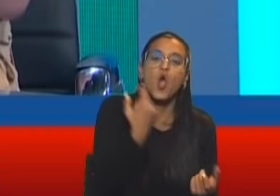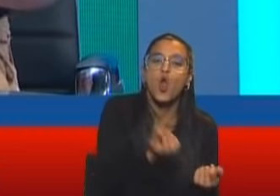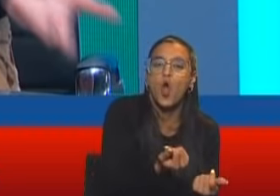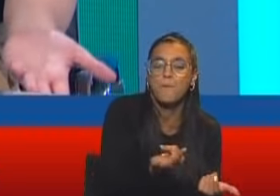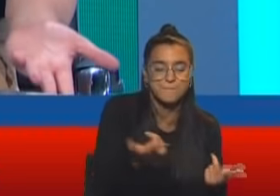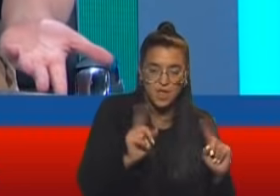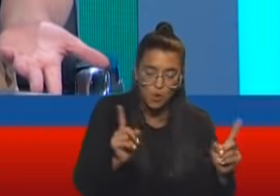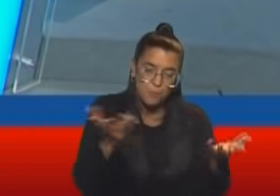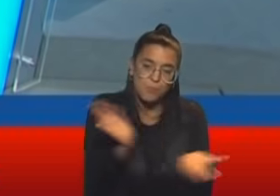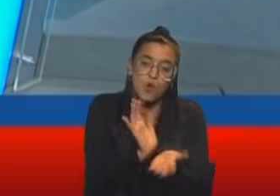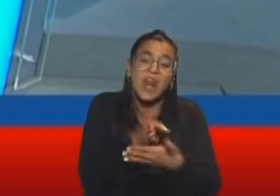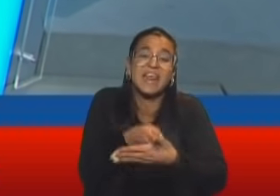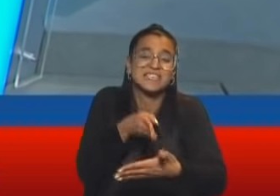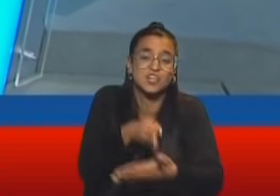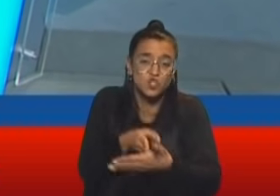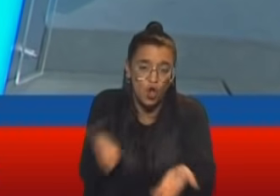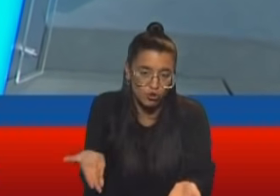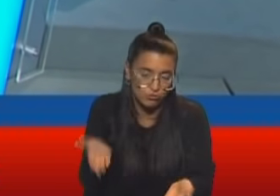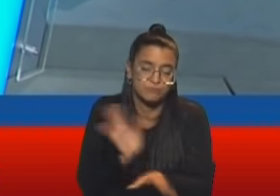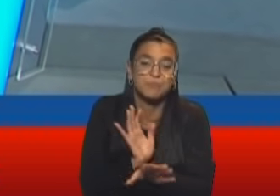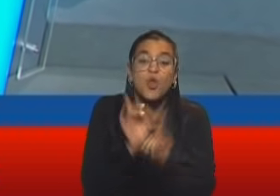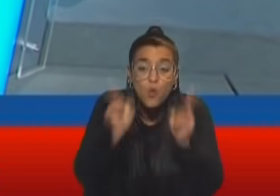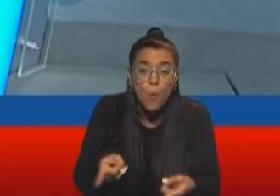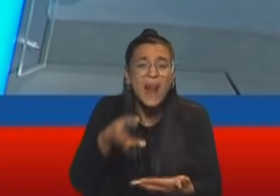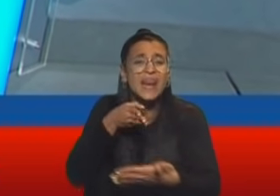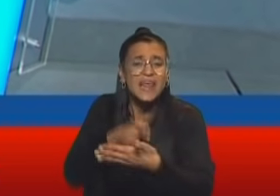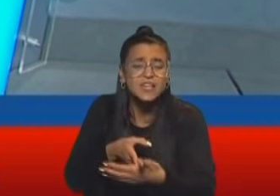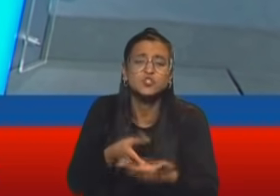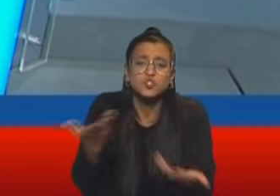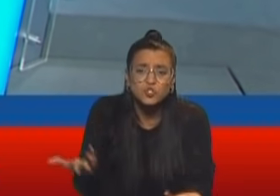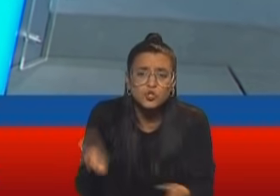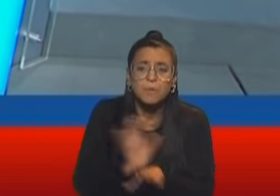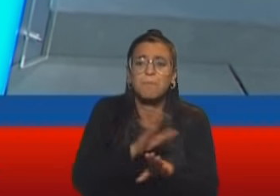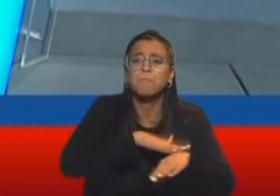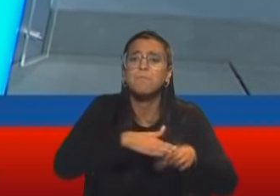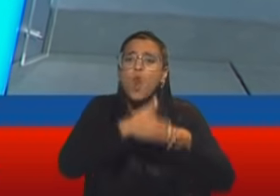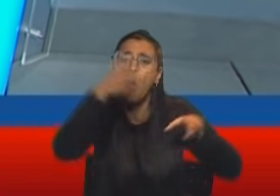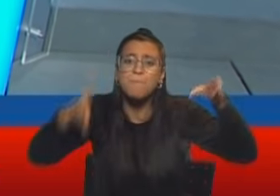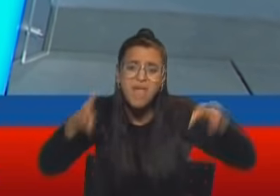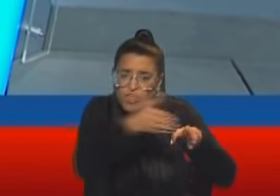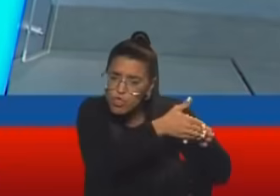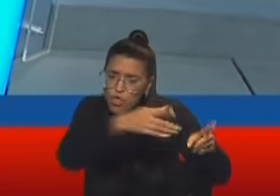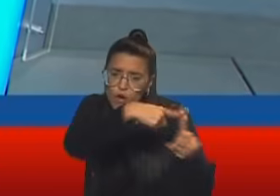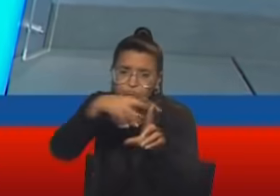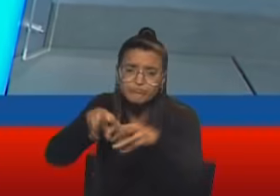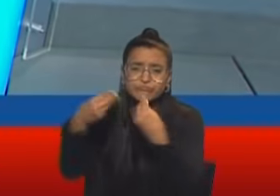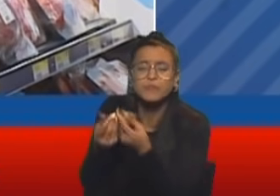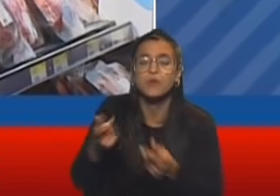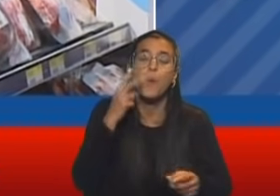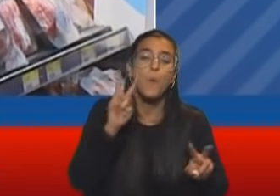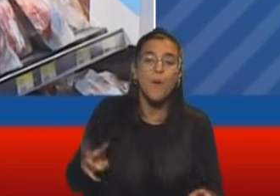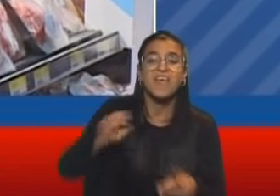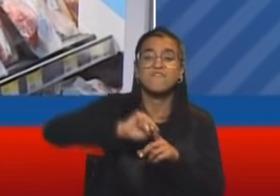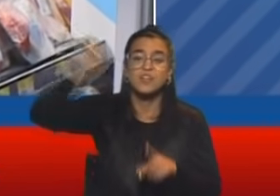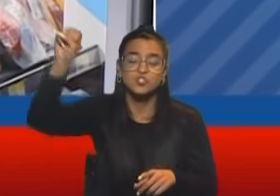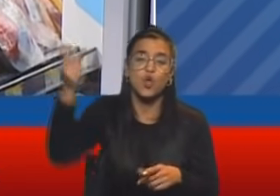bueno, naturalmente es una restricción. Pero si igualmente las restricciones vienen superando el promedio histórico y vos ves la diferencia entre la inflación y